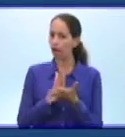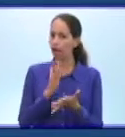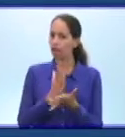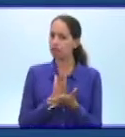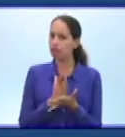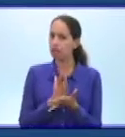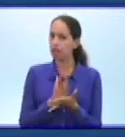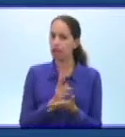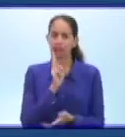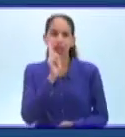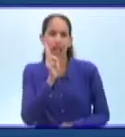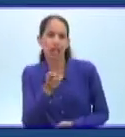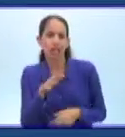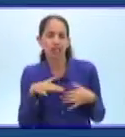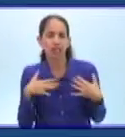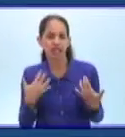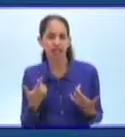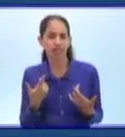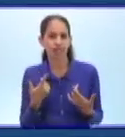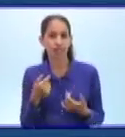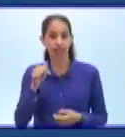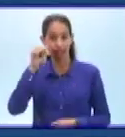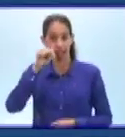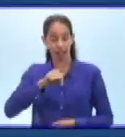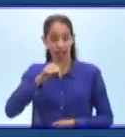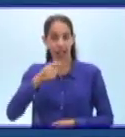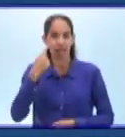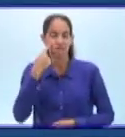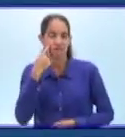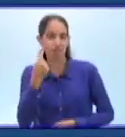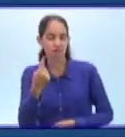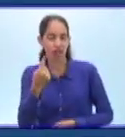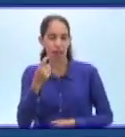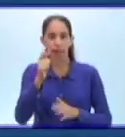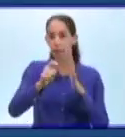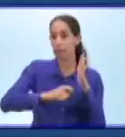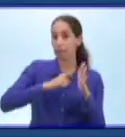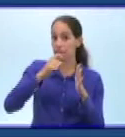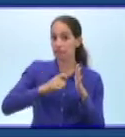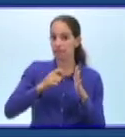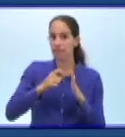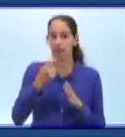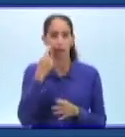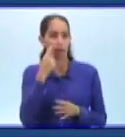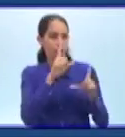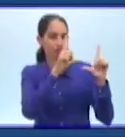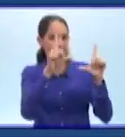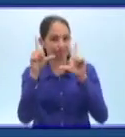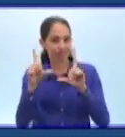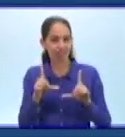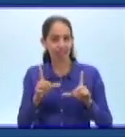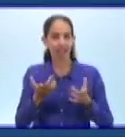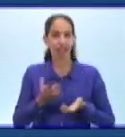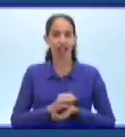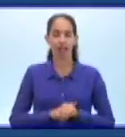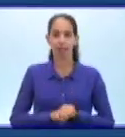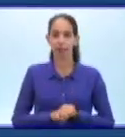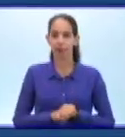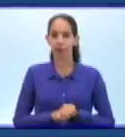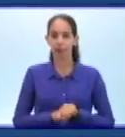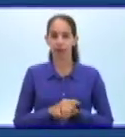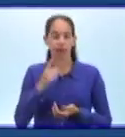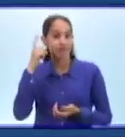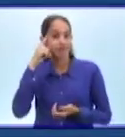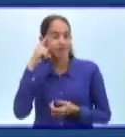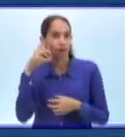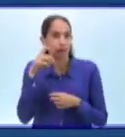Porque ahora vamos a visualizar videos, a observar imágenes, vamos a poblar la